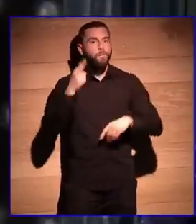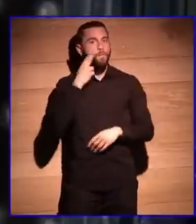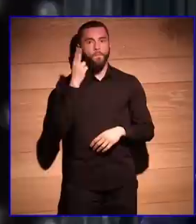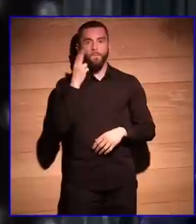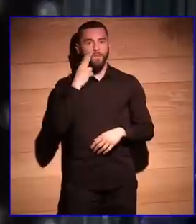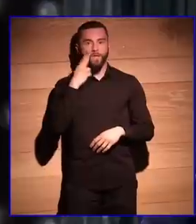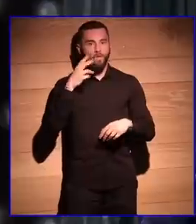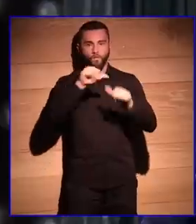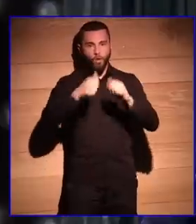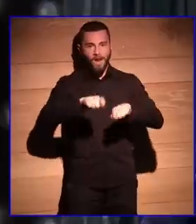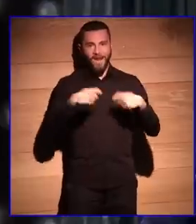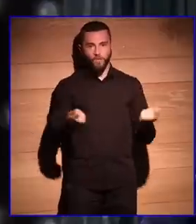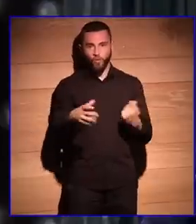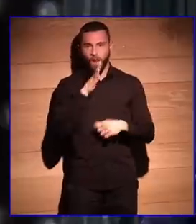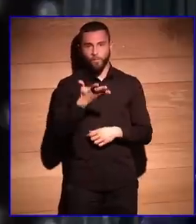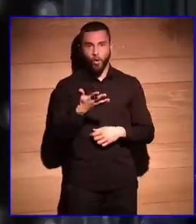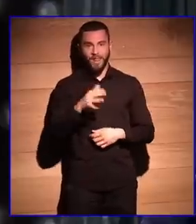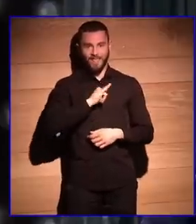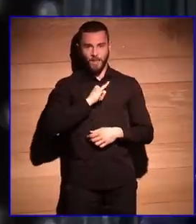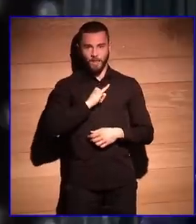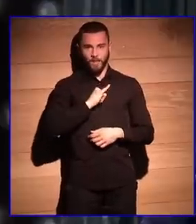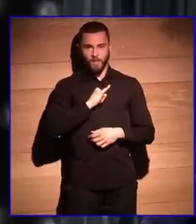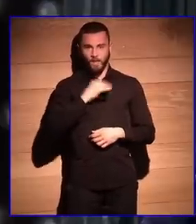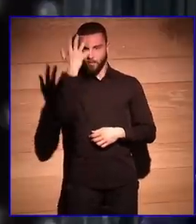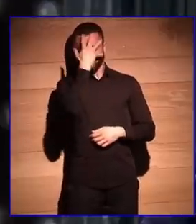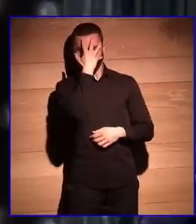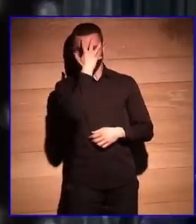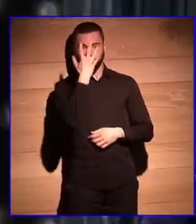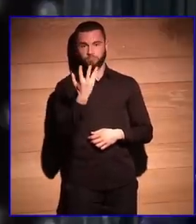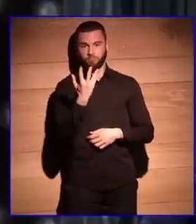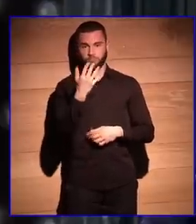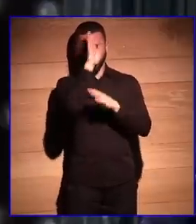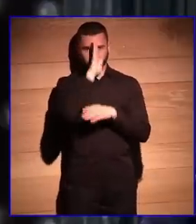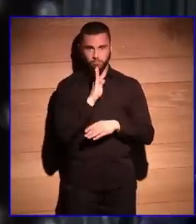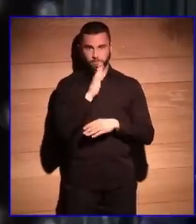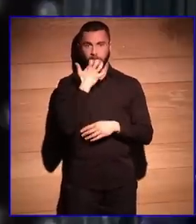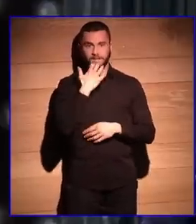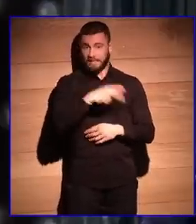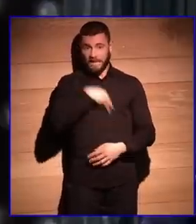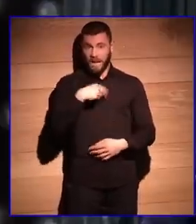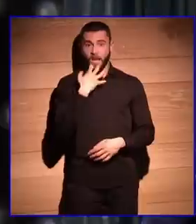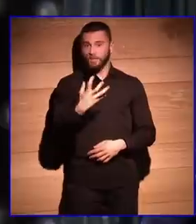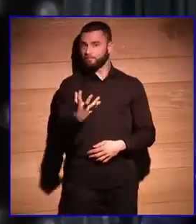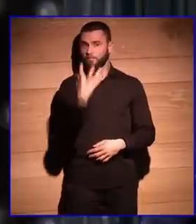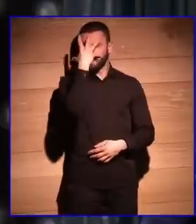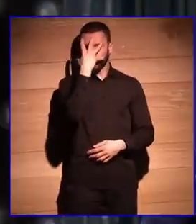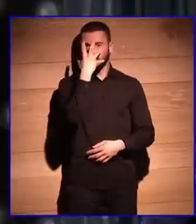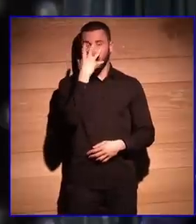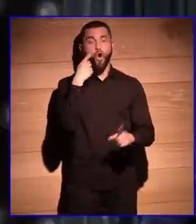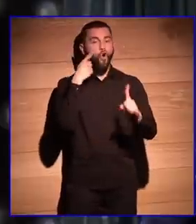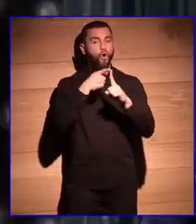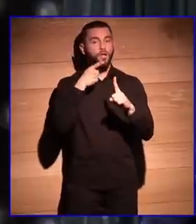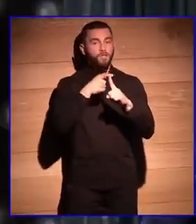de forma natural porque es alguien que está ocultando su identidad. En general, cuando alguien se pone una máscara con el